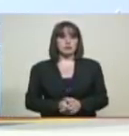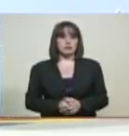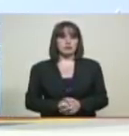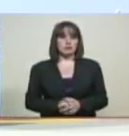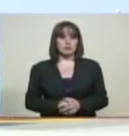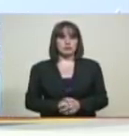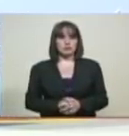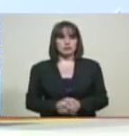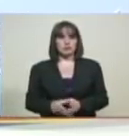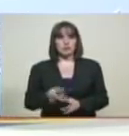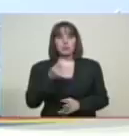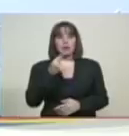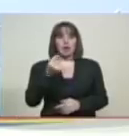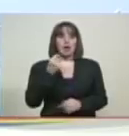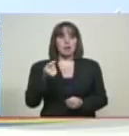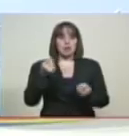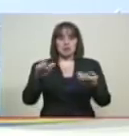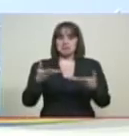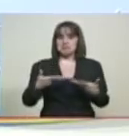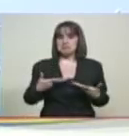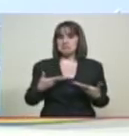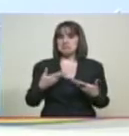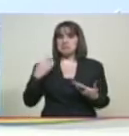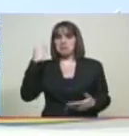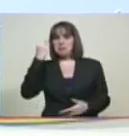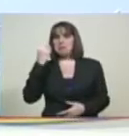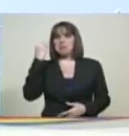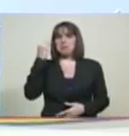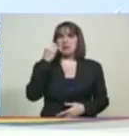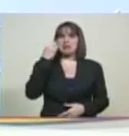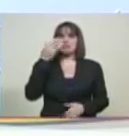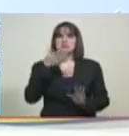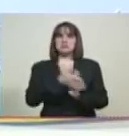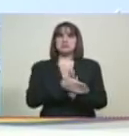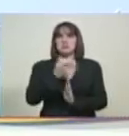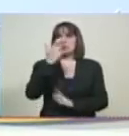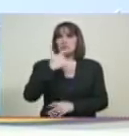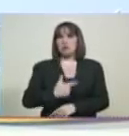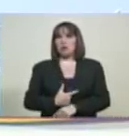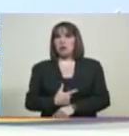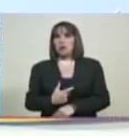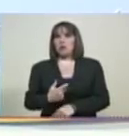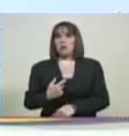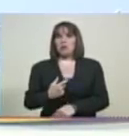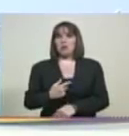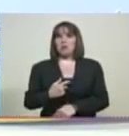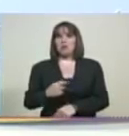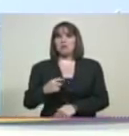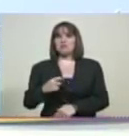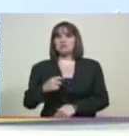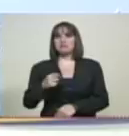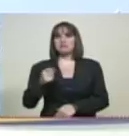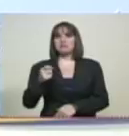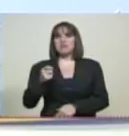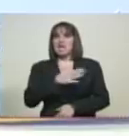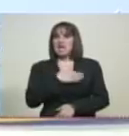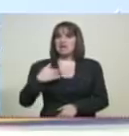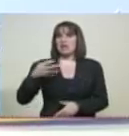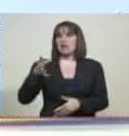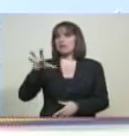jamás he sido una aspirina como dicen por ahí jamás he aspirado nada para mí en lo personal